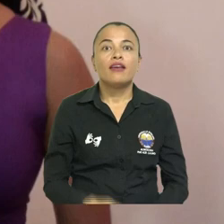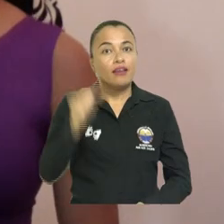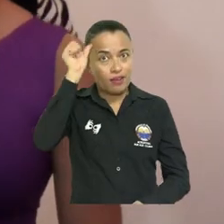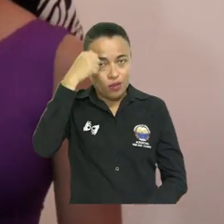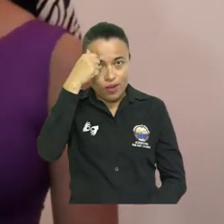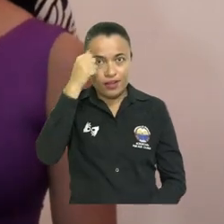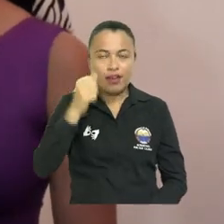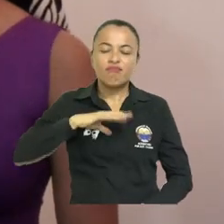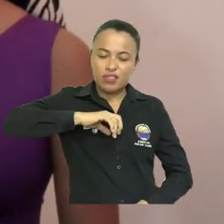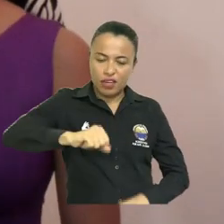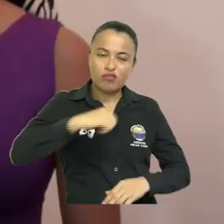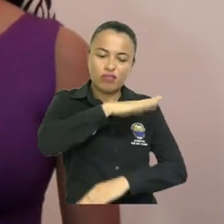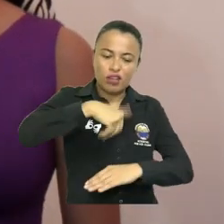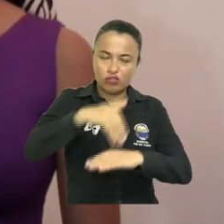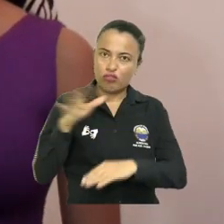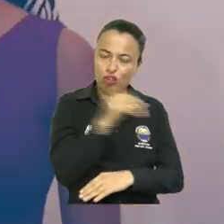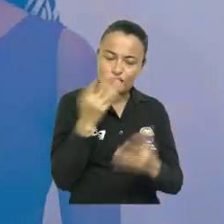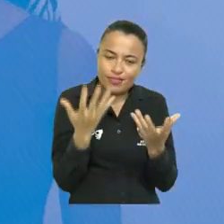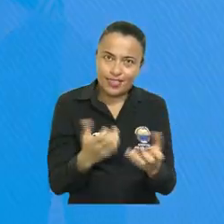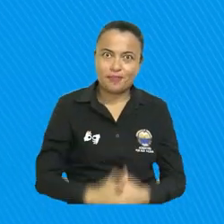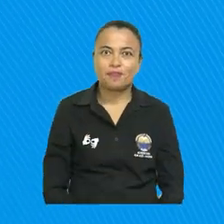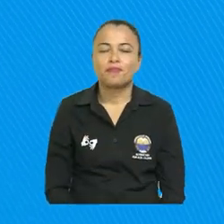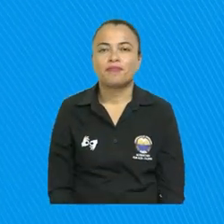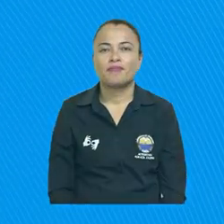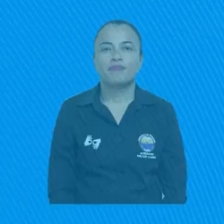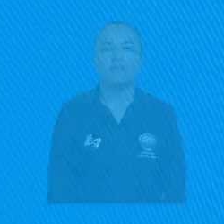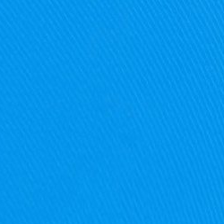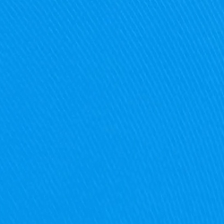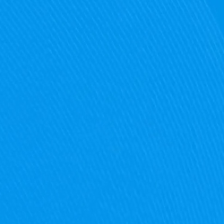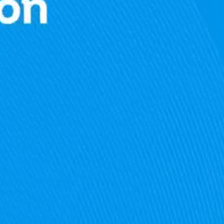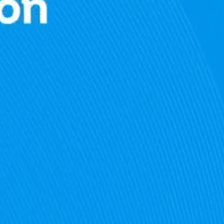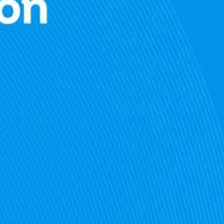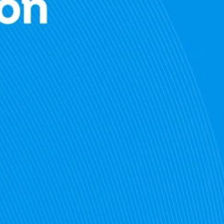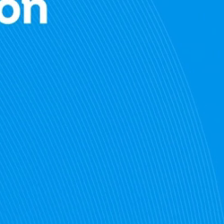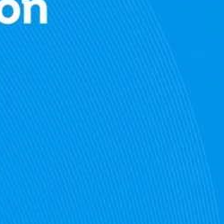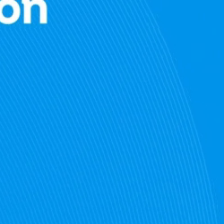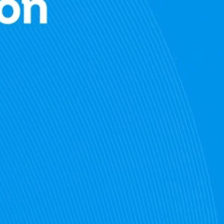recuerda, derecho a la gestión que todos queremos.